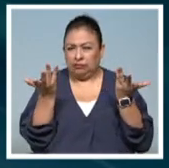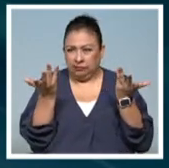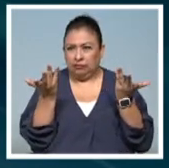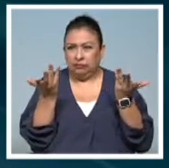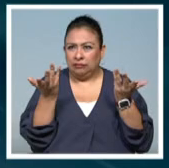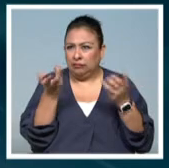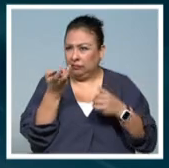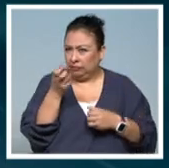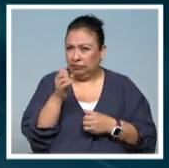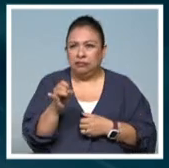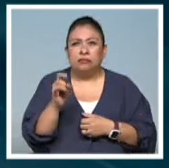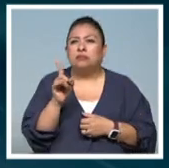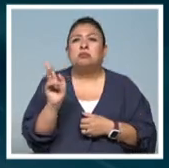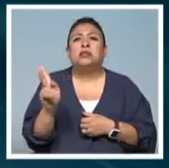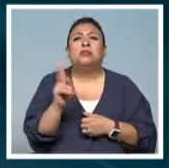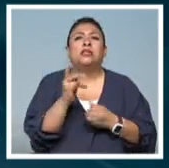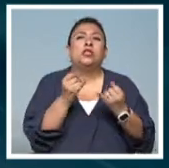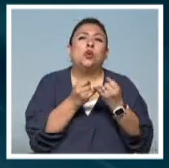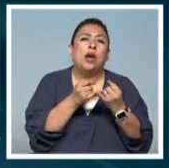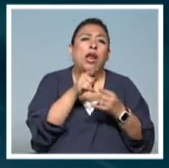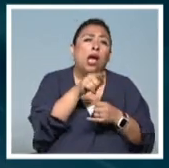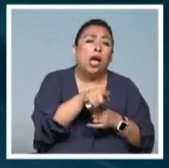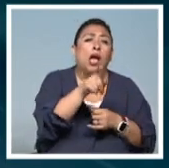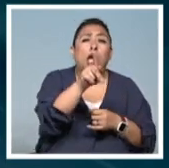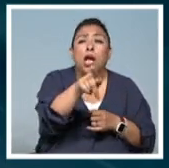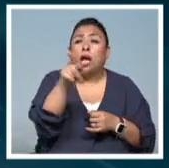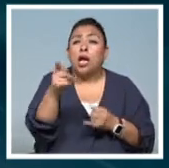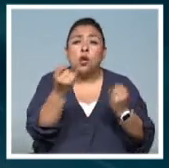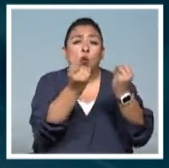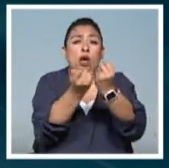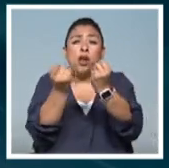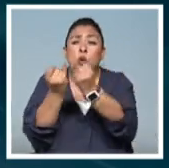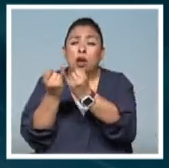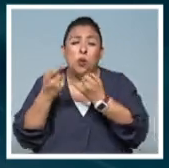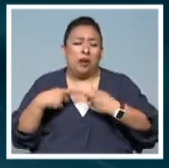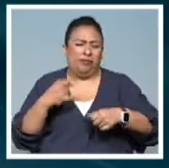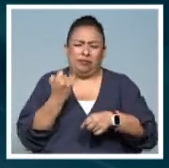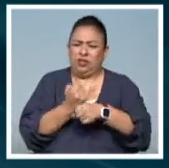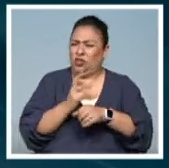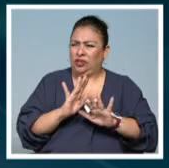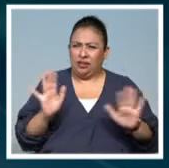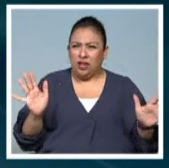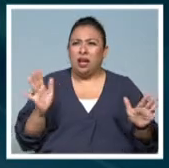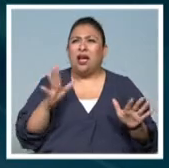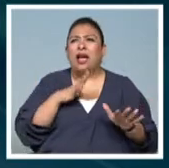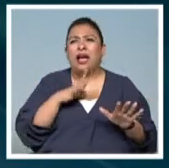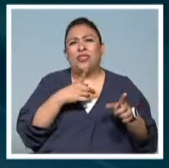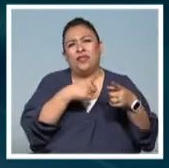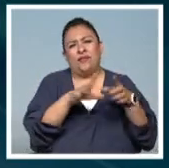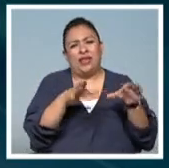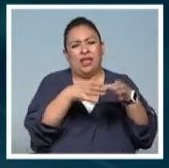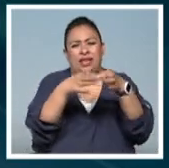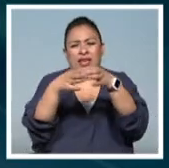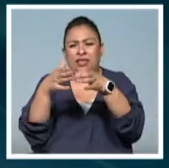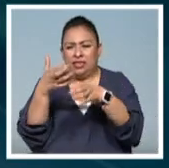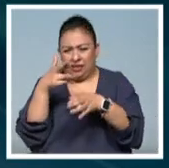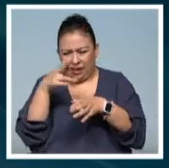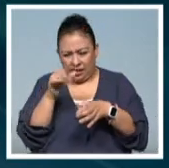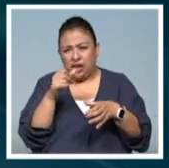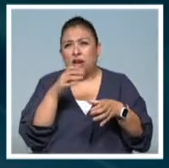de esa manera y que no se parezcan unos a otros. Entre más géneros aborde uno,